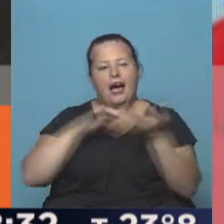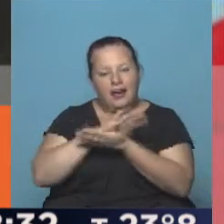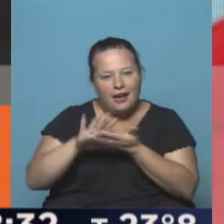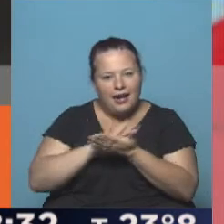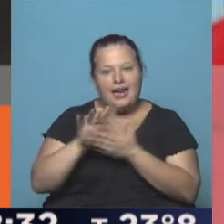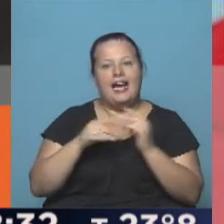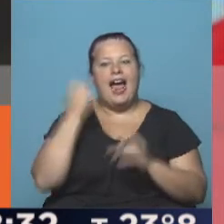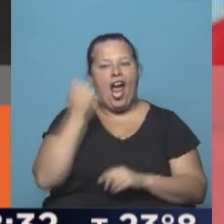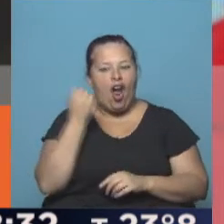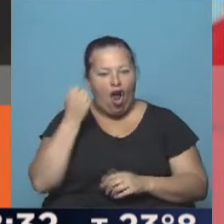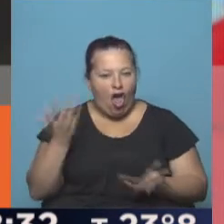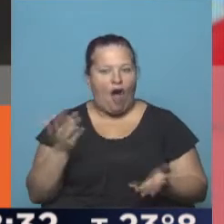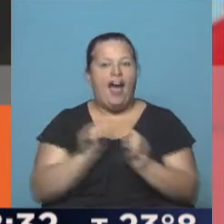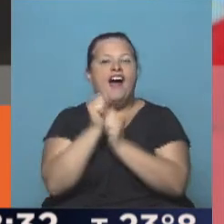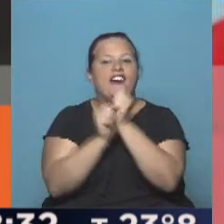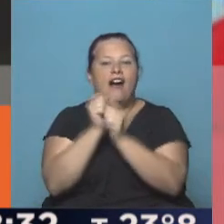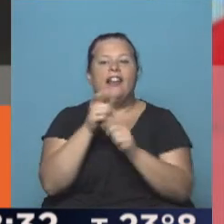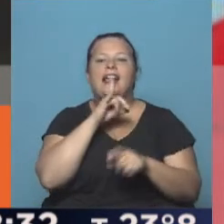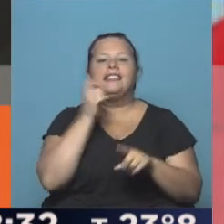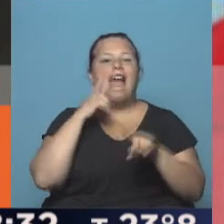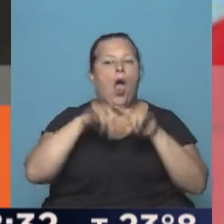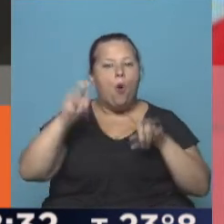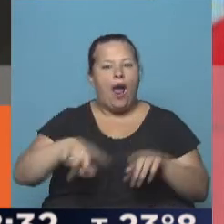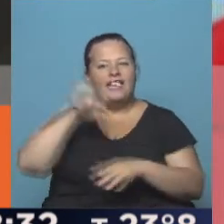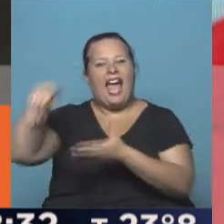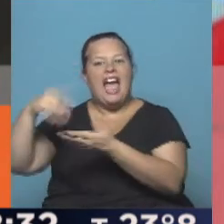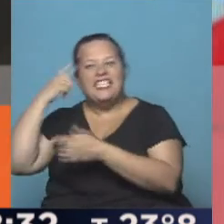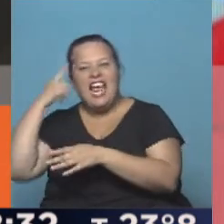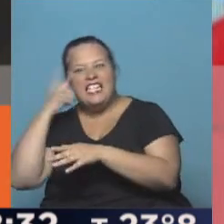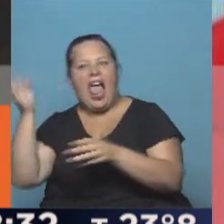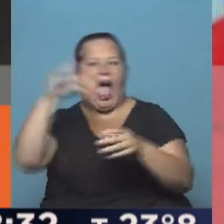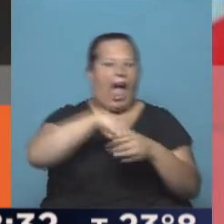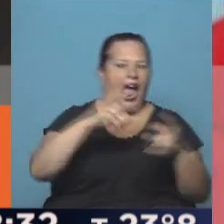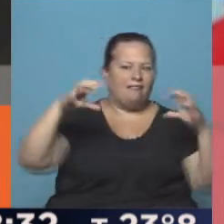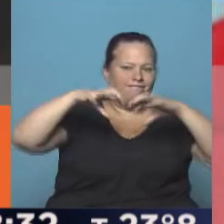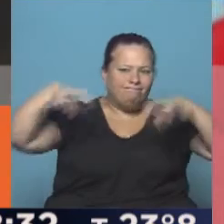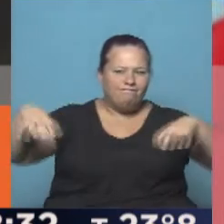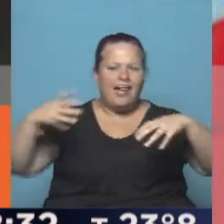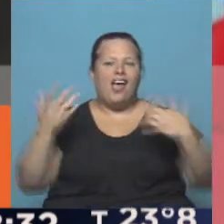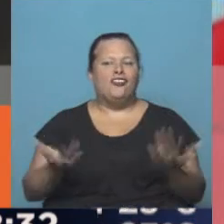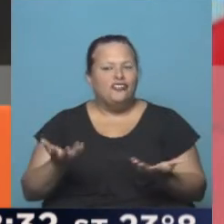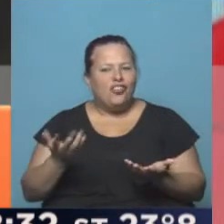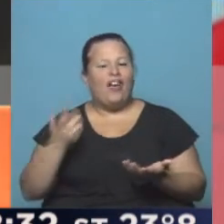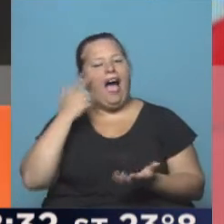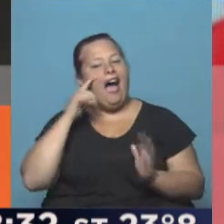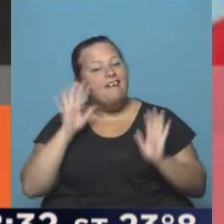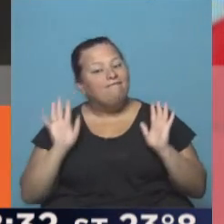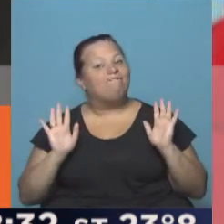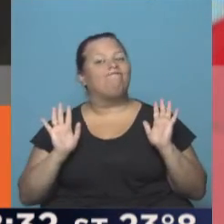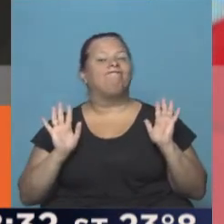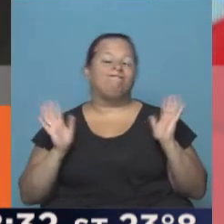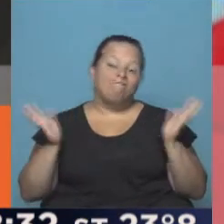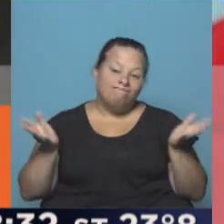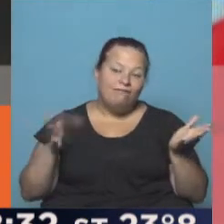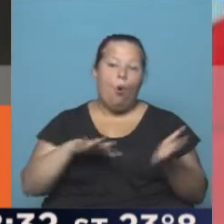reconciliación económica, las fábricas taiwanesas están en China y viceversa, entonces habría que ver si